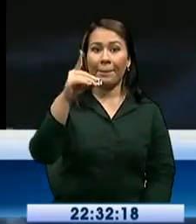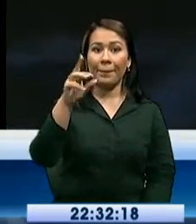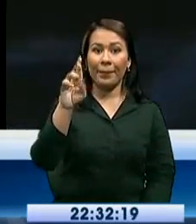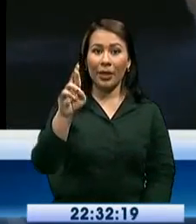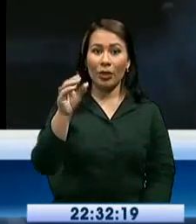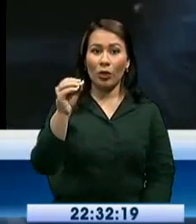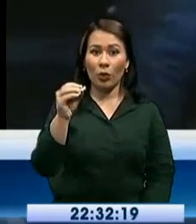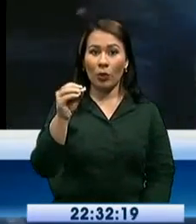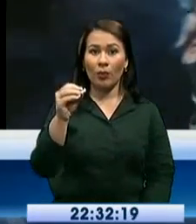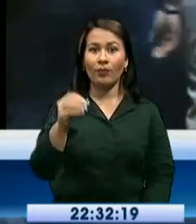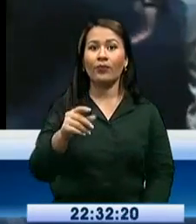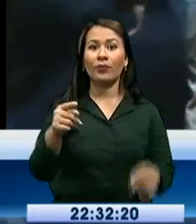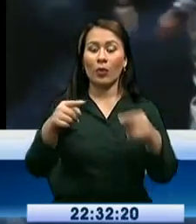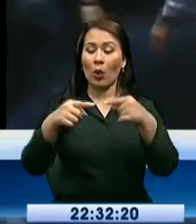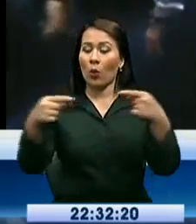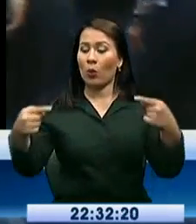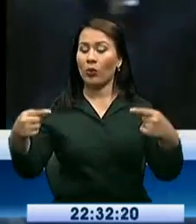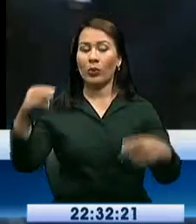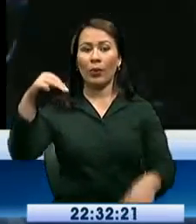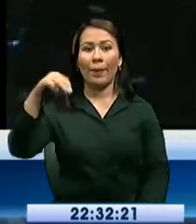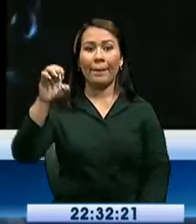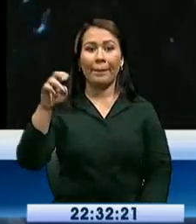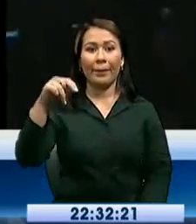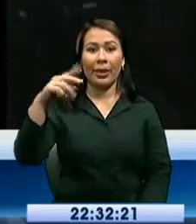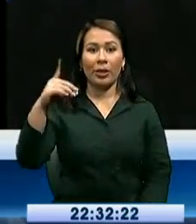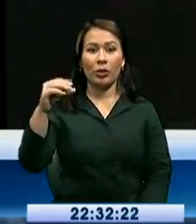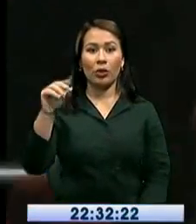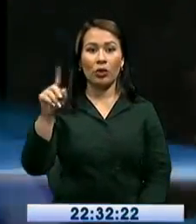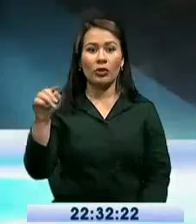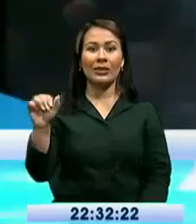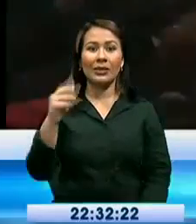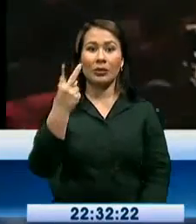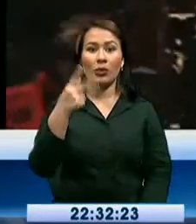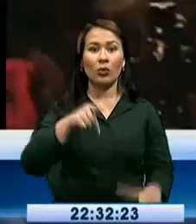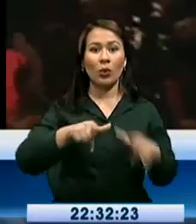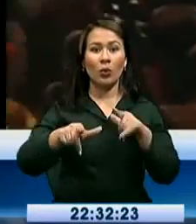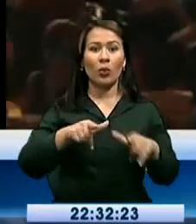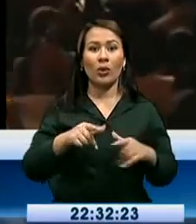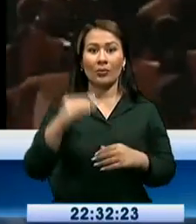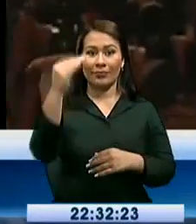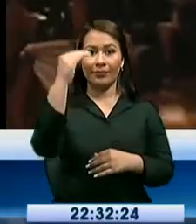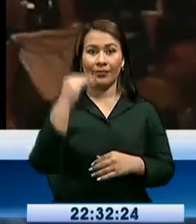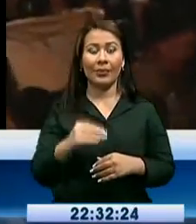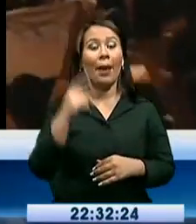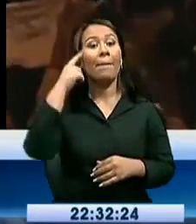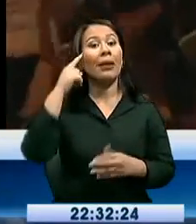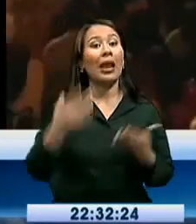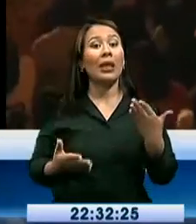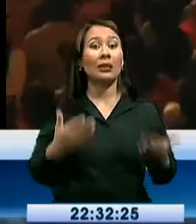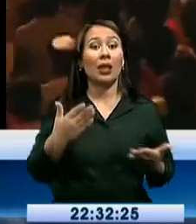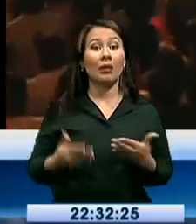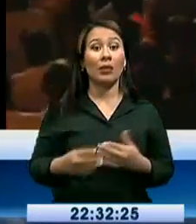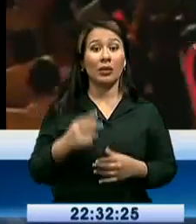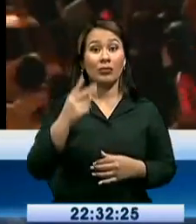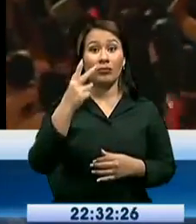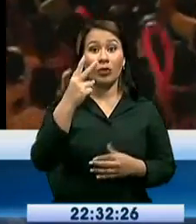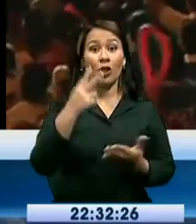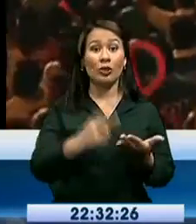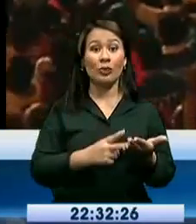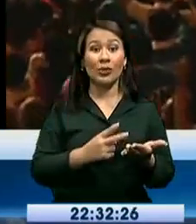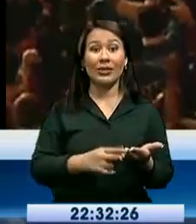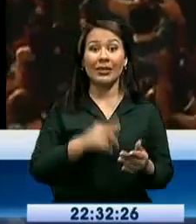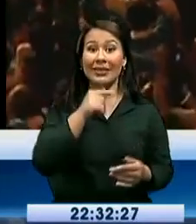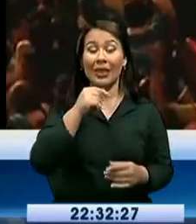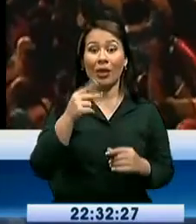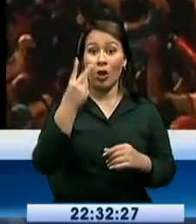Kuczynski, que pelea junto a Mendoza el segundo lugar y con ello el pase a la segunda vuelta, al balotaje. Él